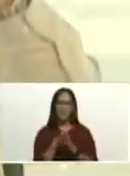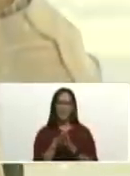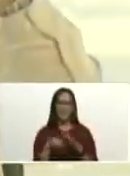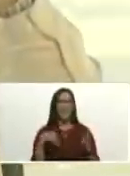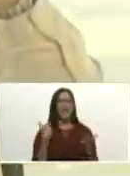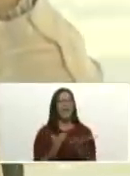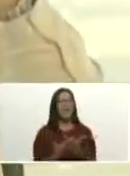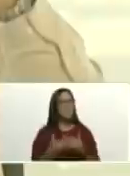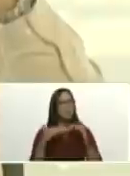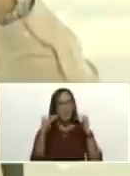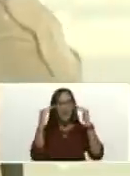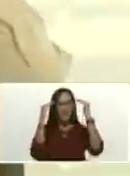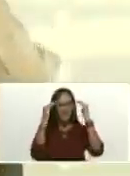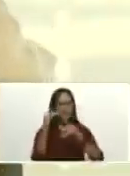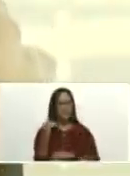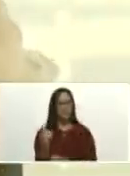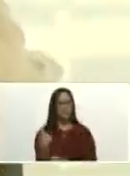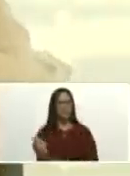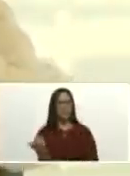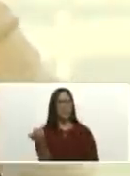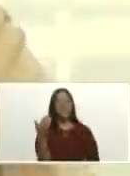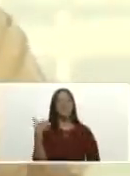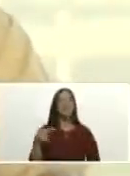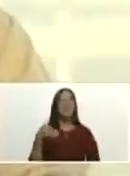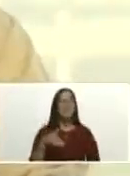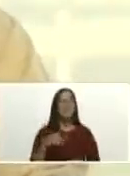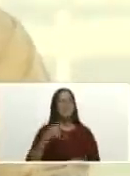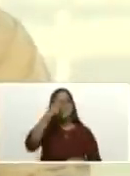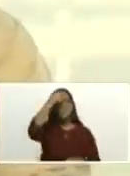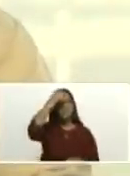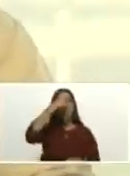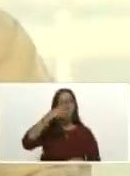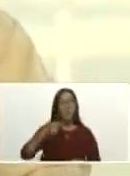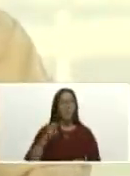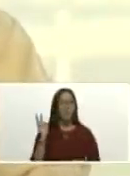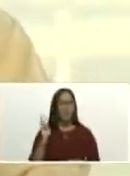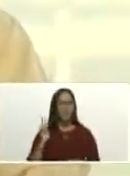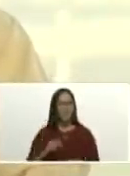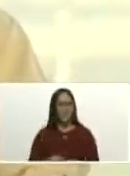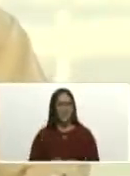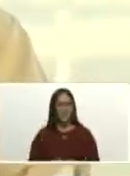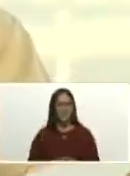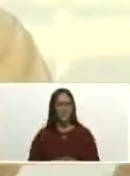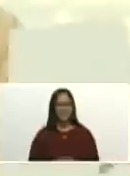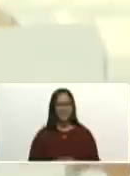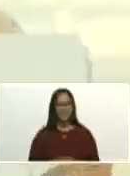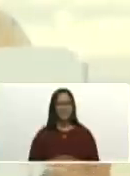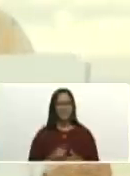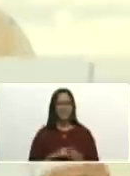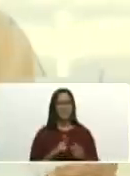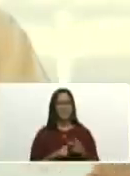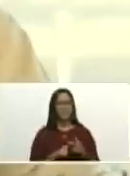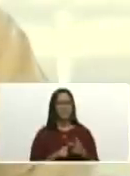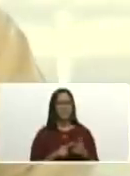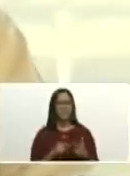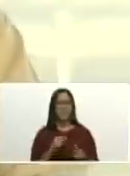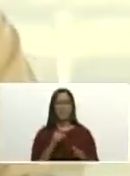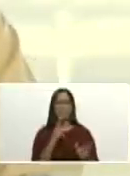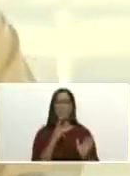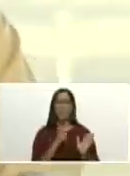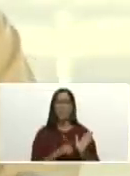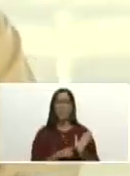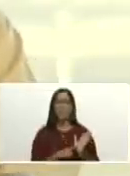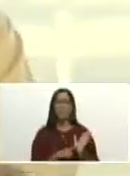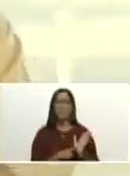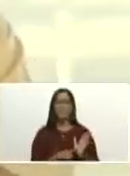más alto en los derechos del pueblo de Venezuela. Así que hay que cumplir, fíjense. Este es